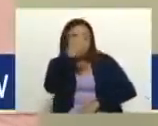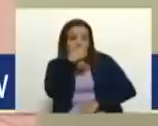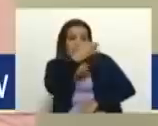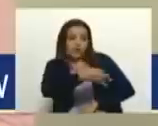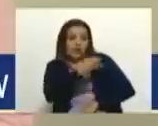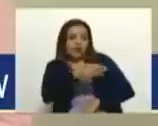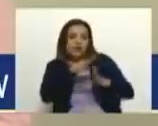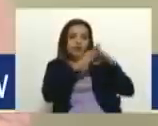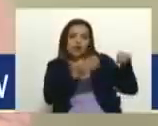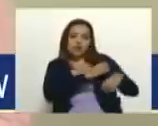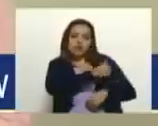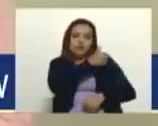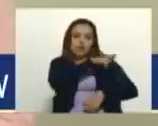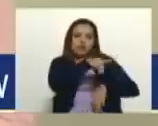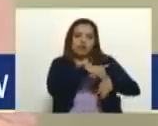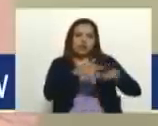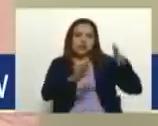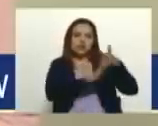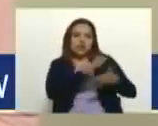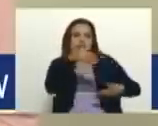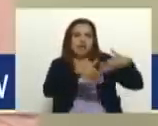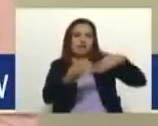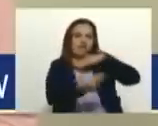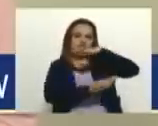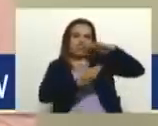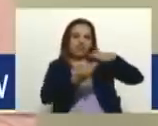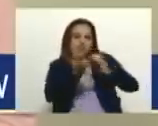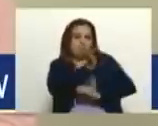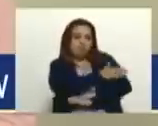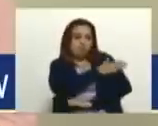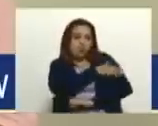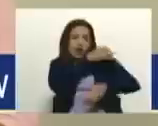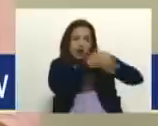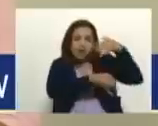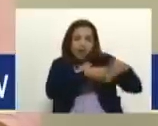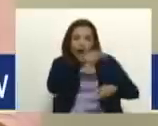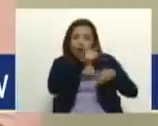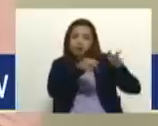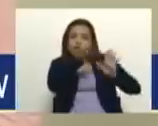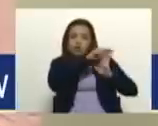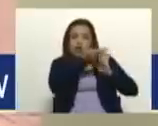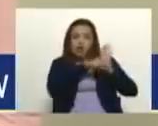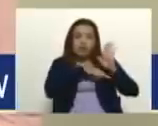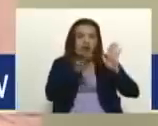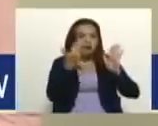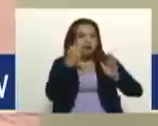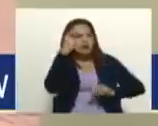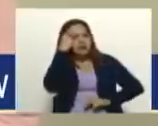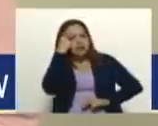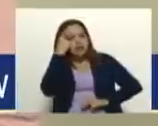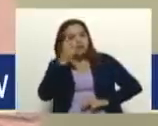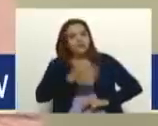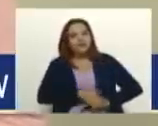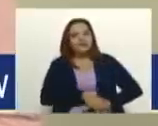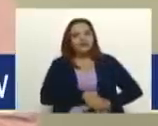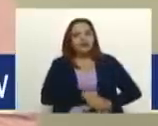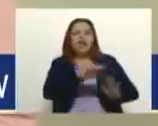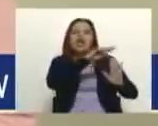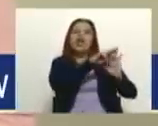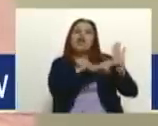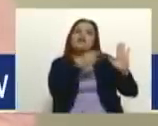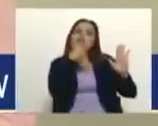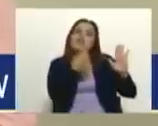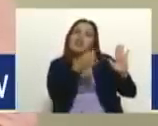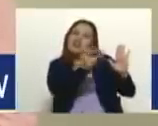las primarias de la oposición, ellos dieron a conocer unas supuestas reglas hace algunos días entre las reglas que ellos consideran y unas que llaman